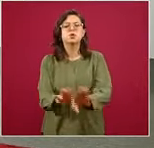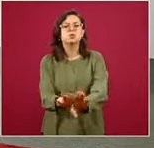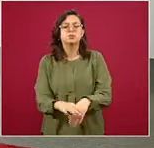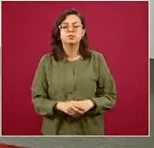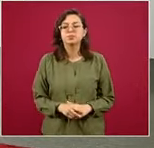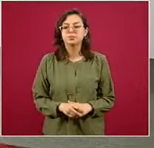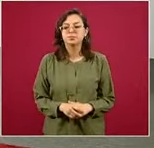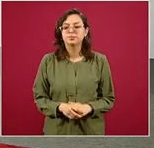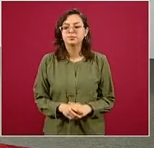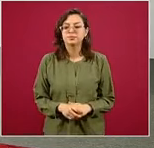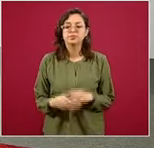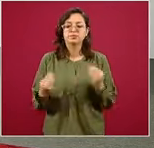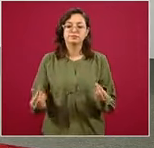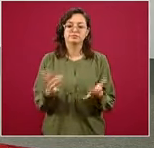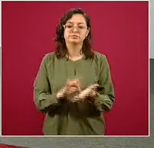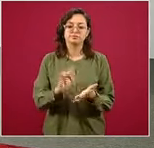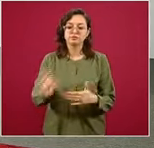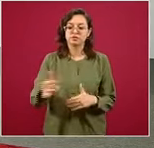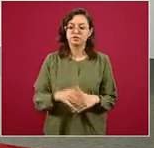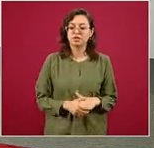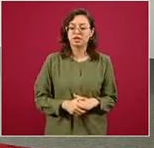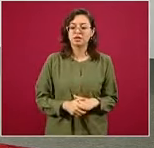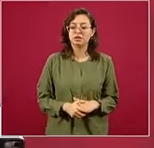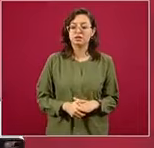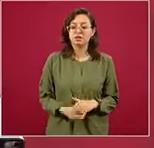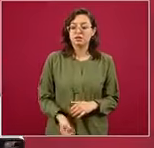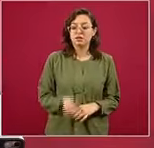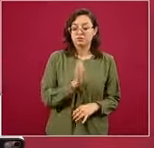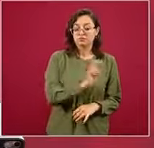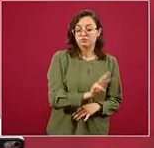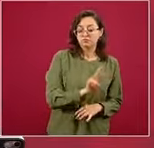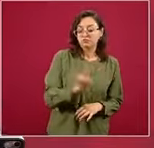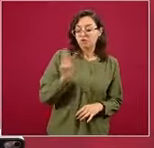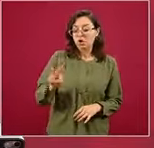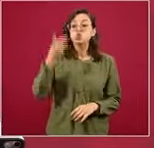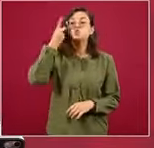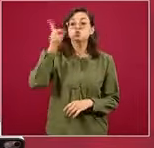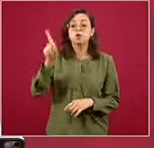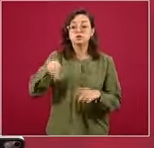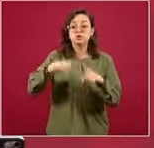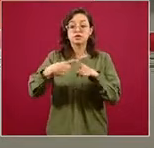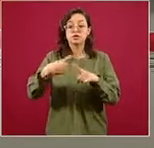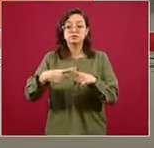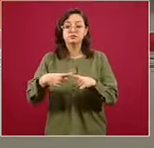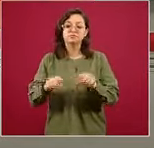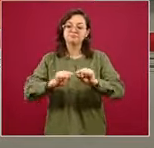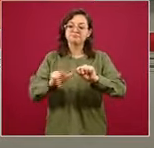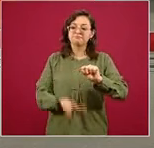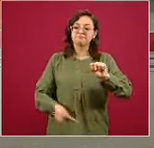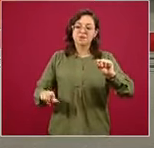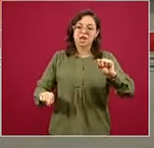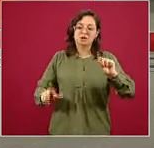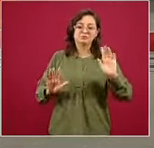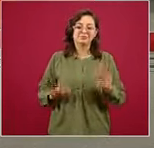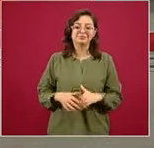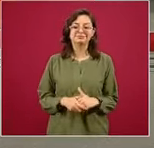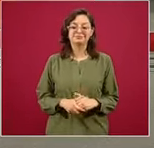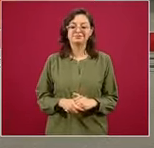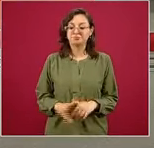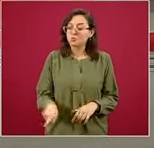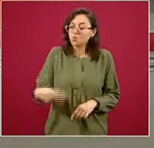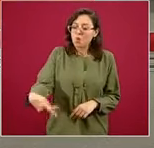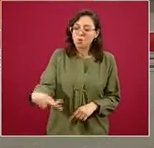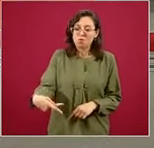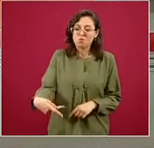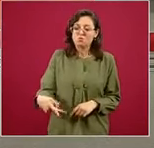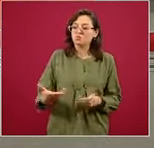esto. Bueno, sobre quién es propietario o propietaria de este portal, México. Las Esto